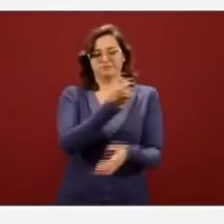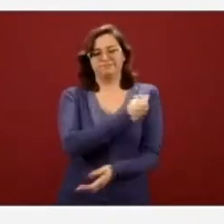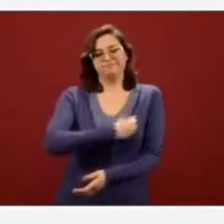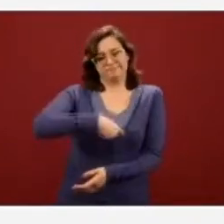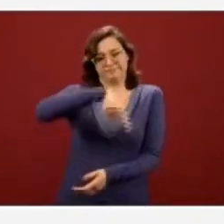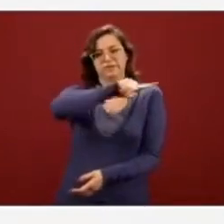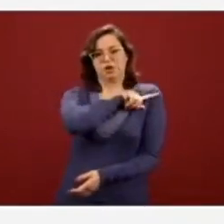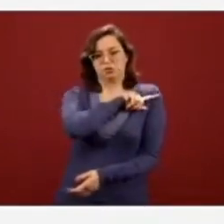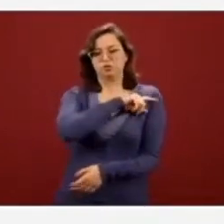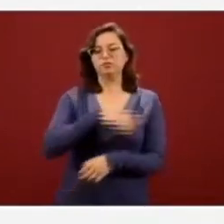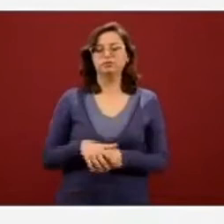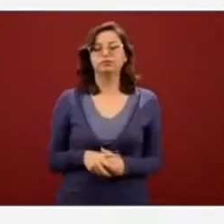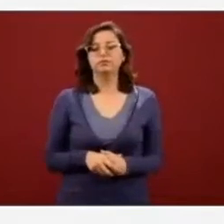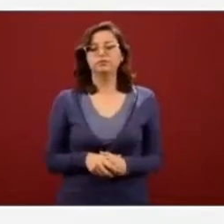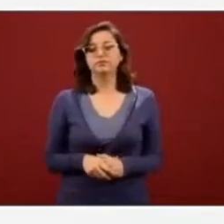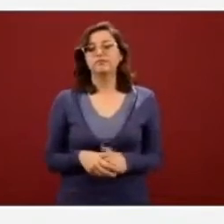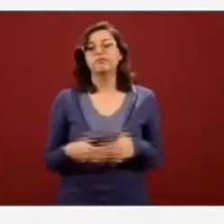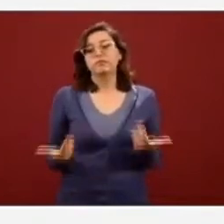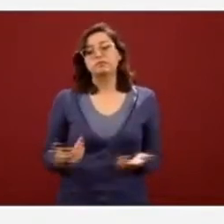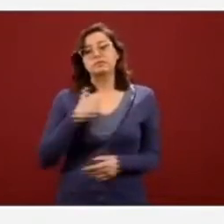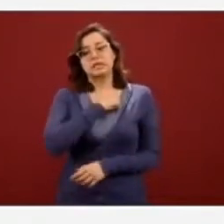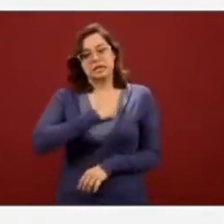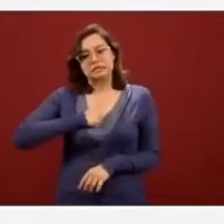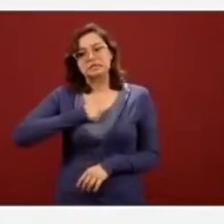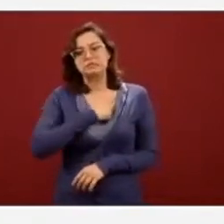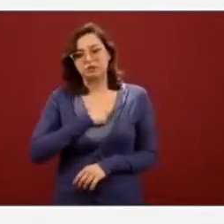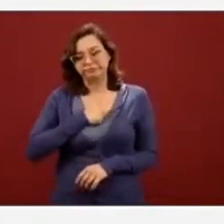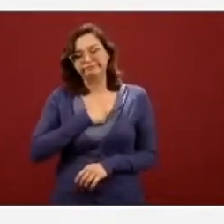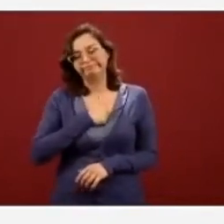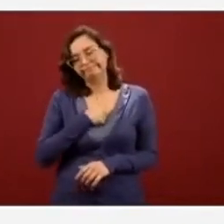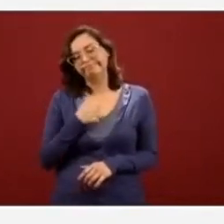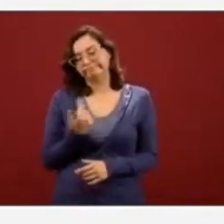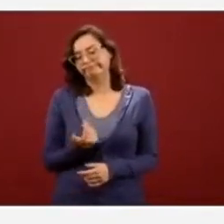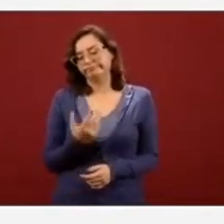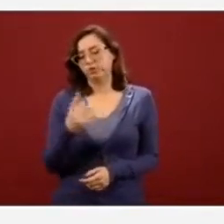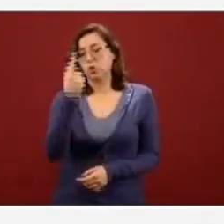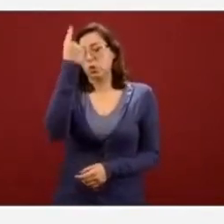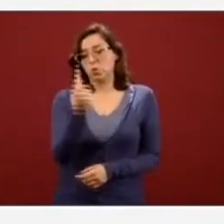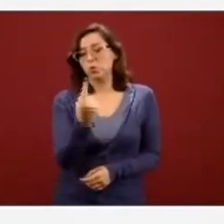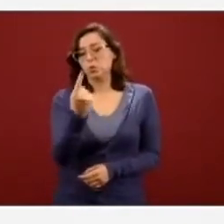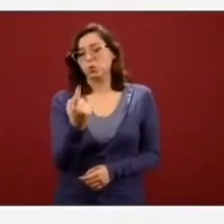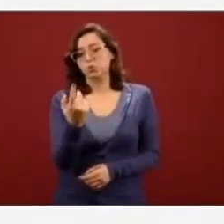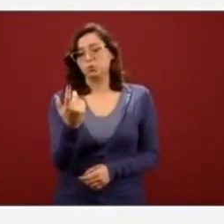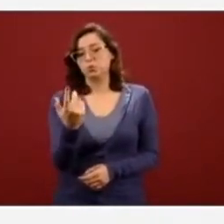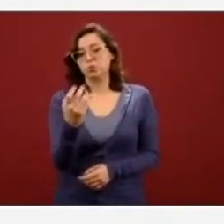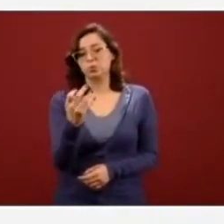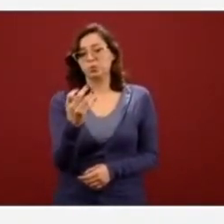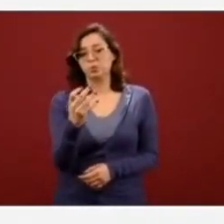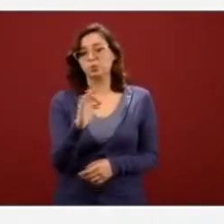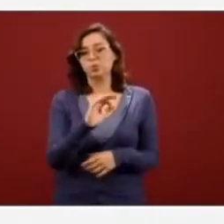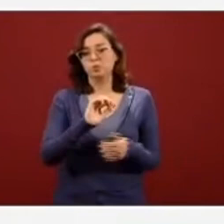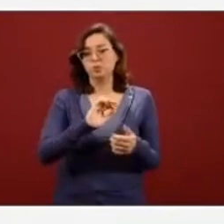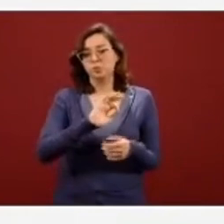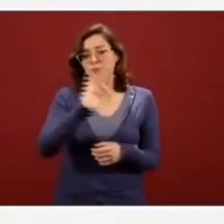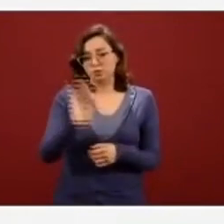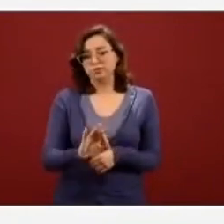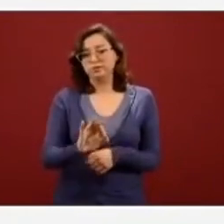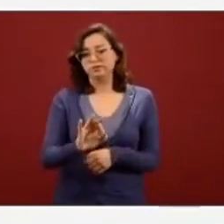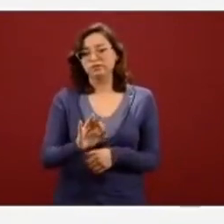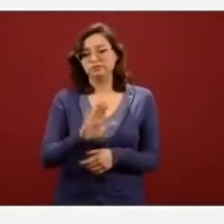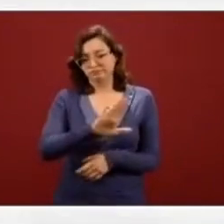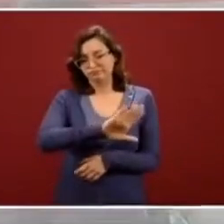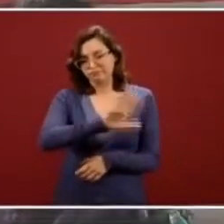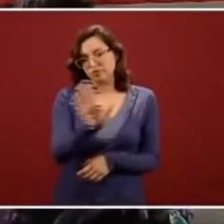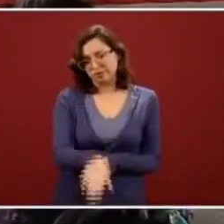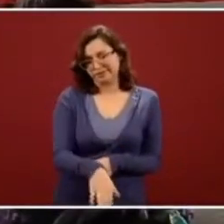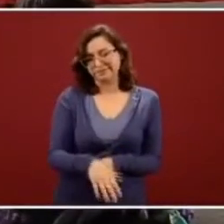y reintegrados. Lamentablemente también aparece ahí lógicamente la evolución que en su momento puede ir hacia una